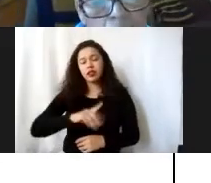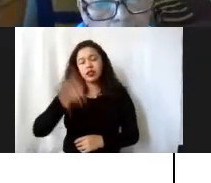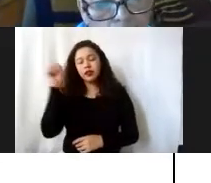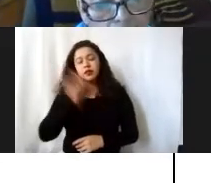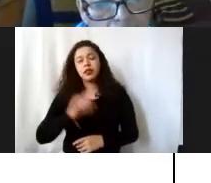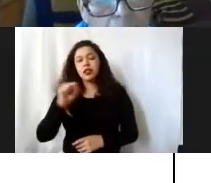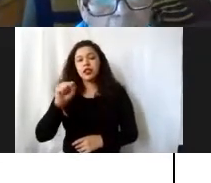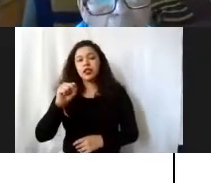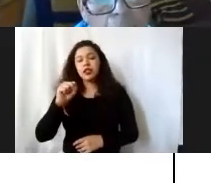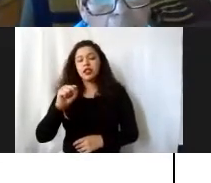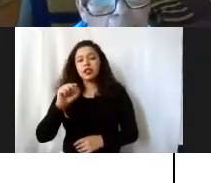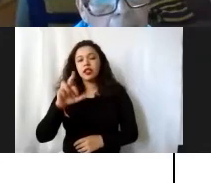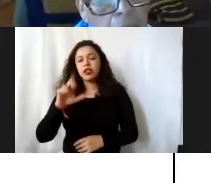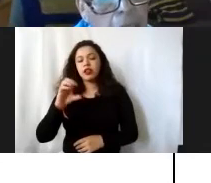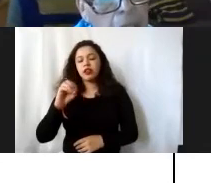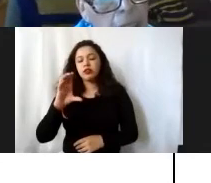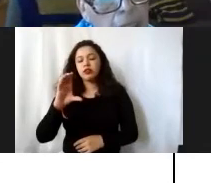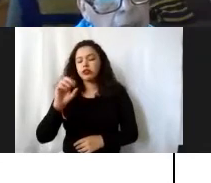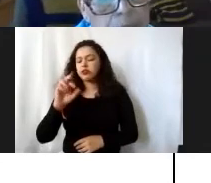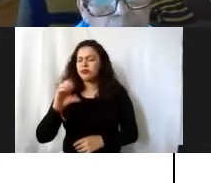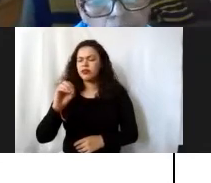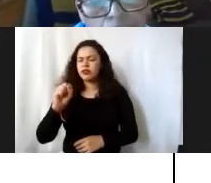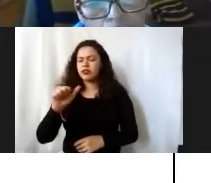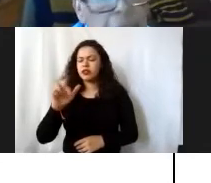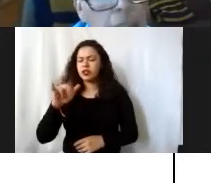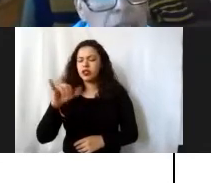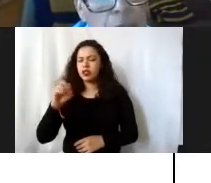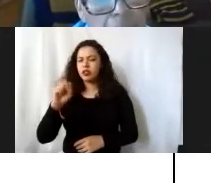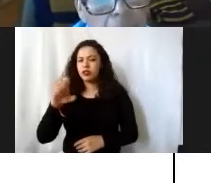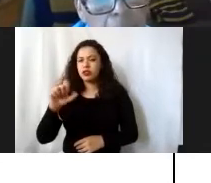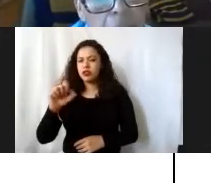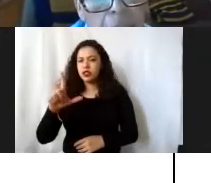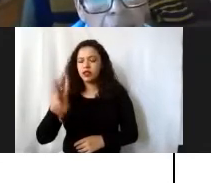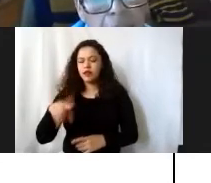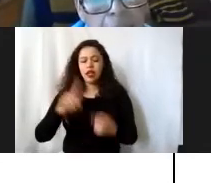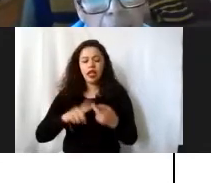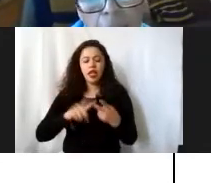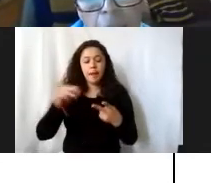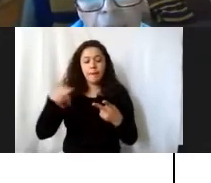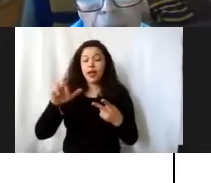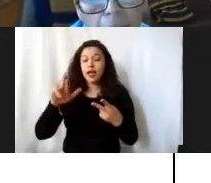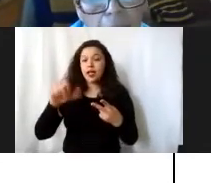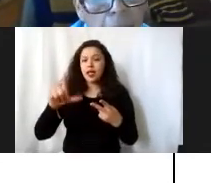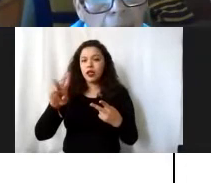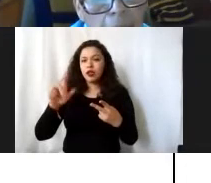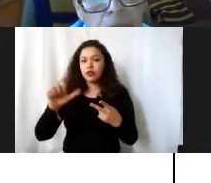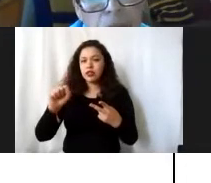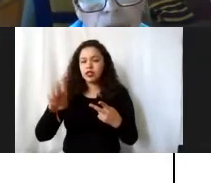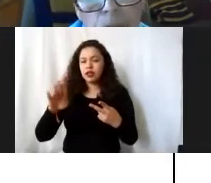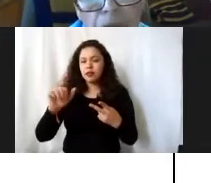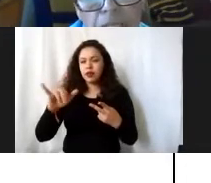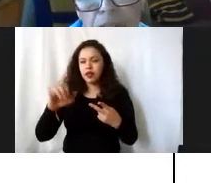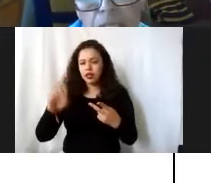Silva, Rosario Silva, y Ana María Luisa Brain, y ella hablan de